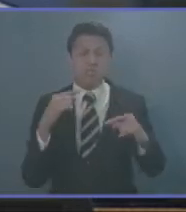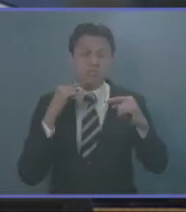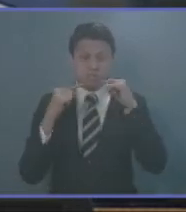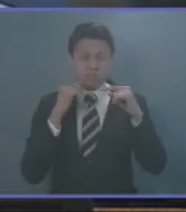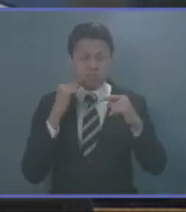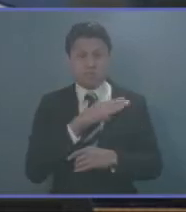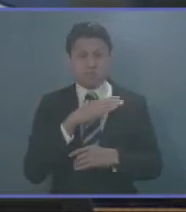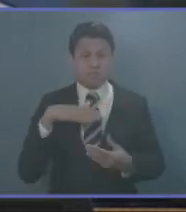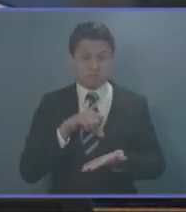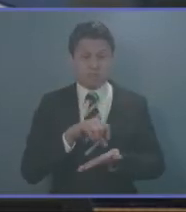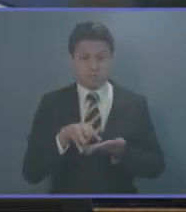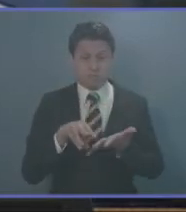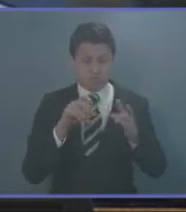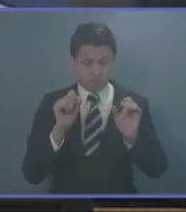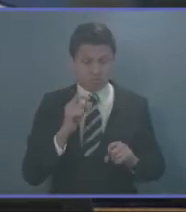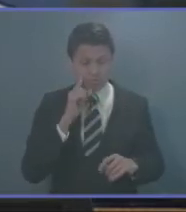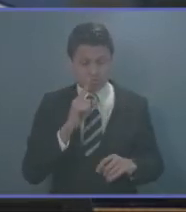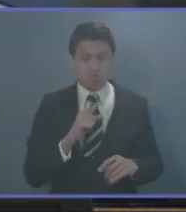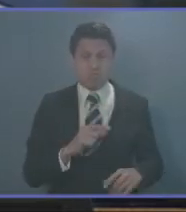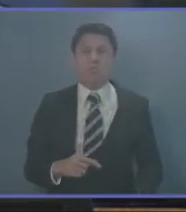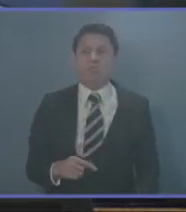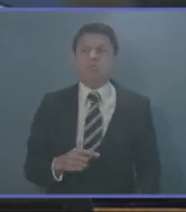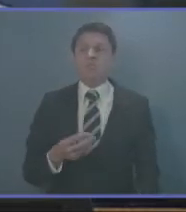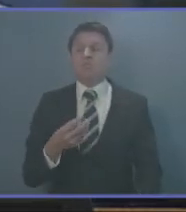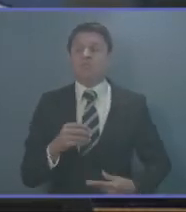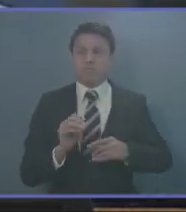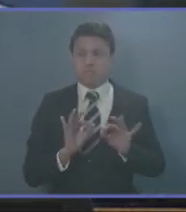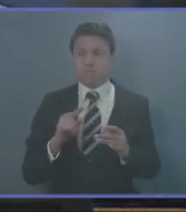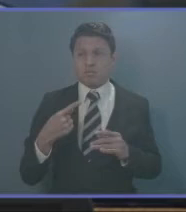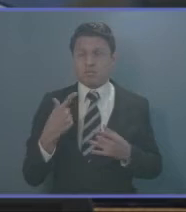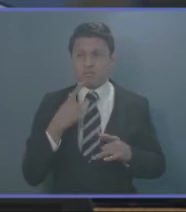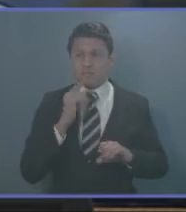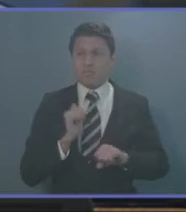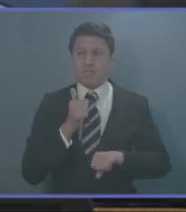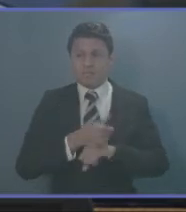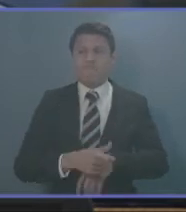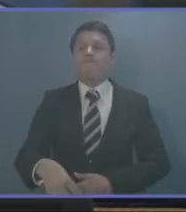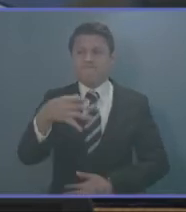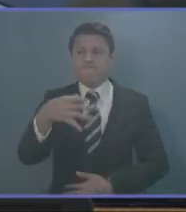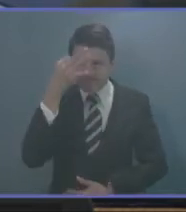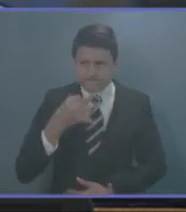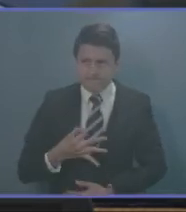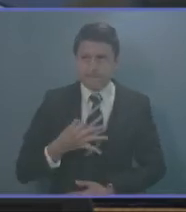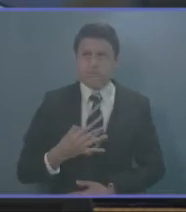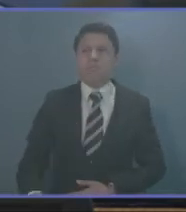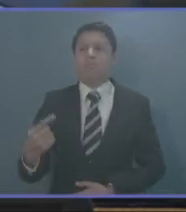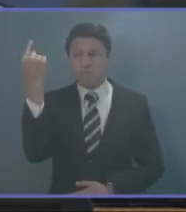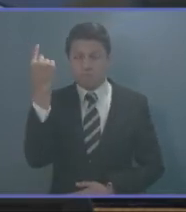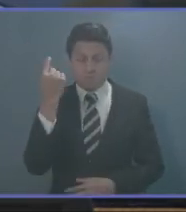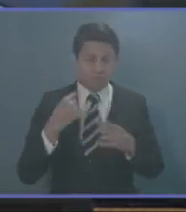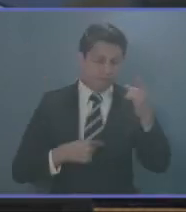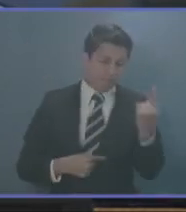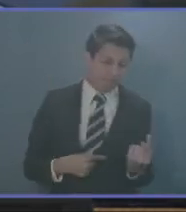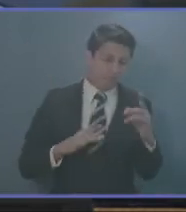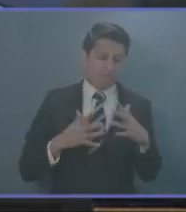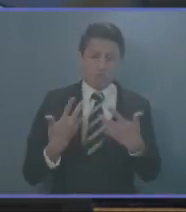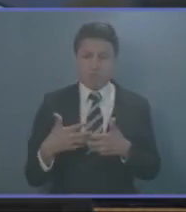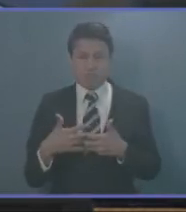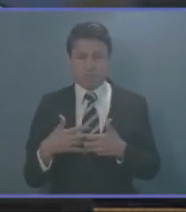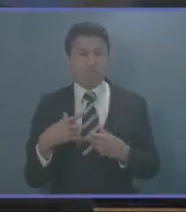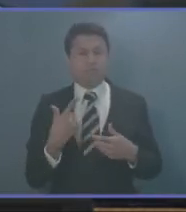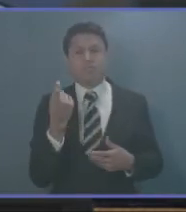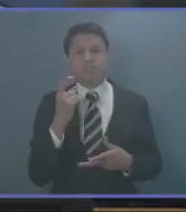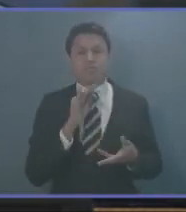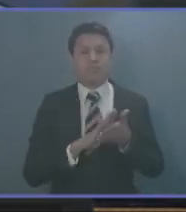Consejo Municipal para cerrar cuentas de oficio cuando se conste fehacientemente que una persona natural o jurídica ha dejado de ser sujeto de